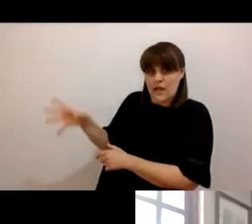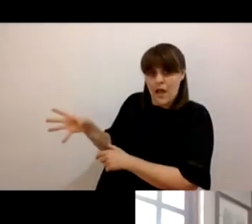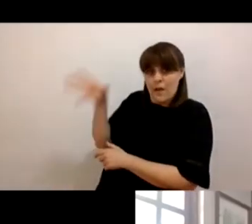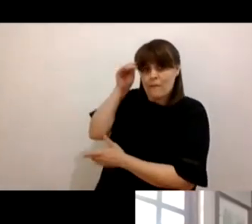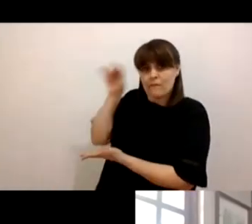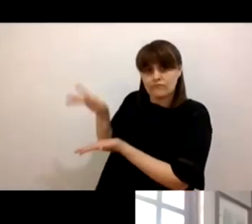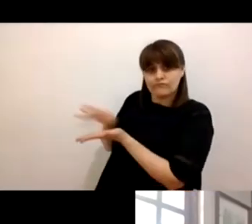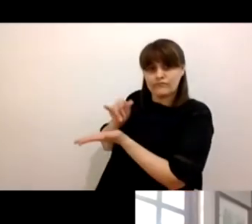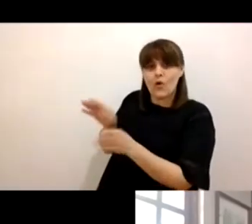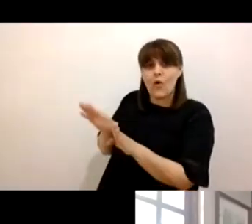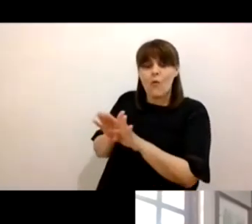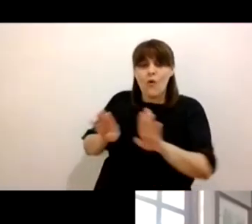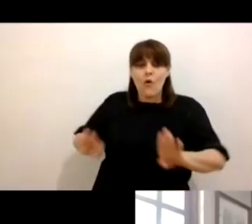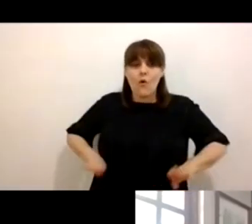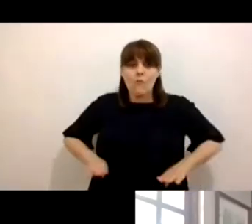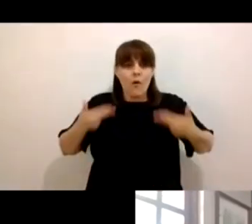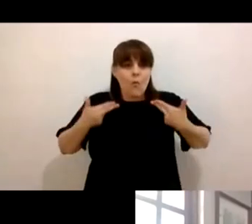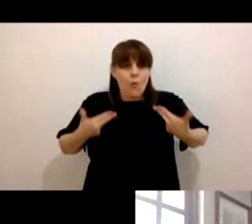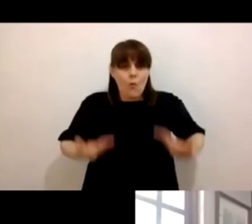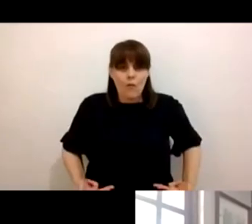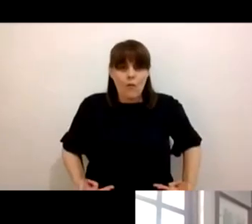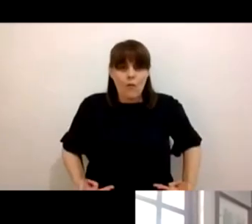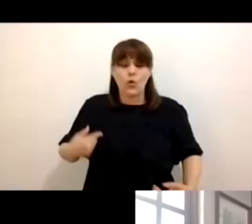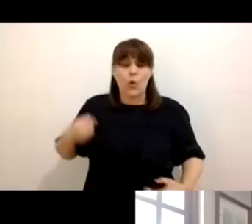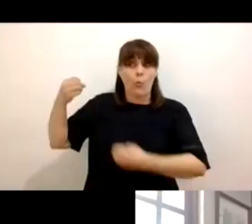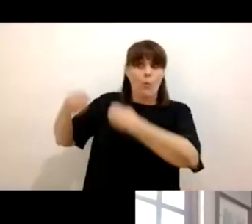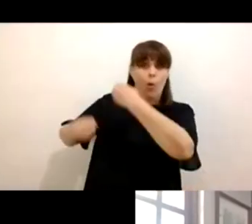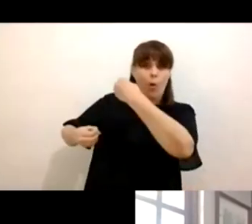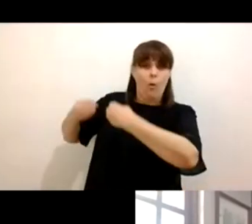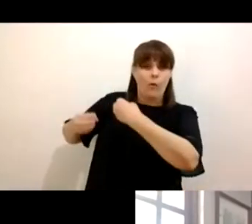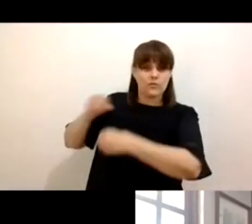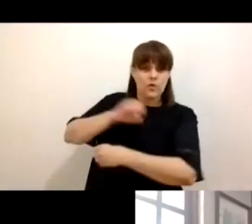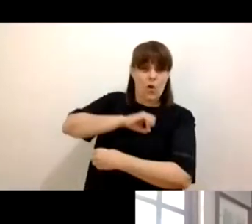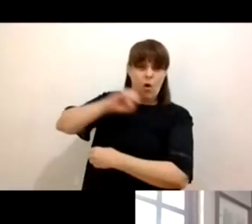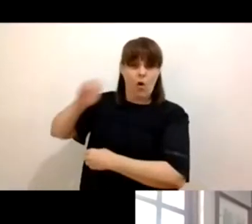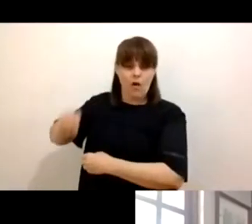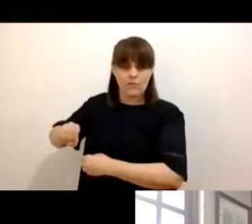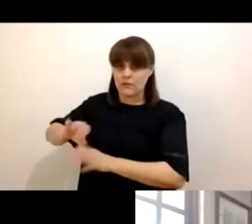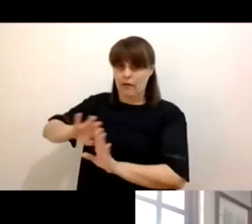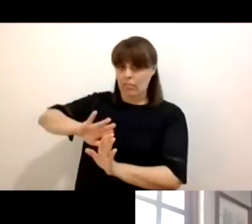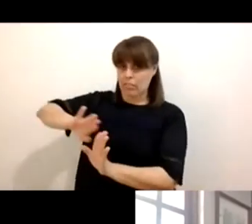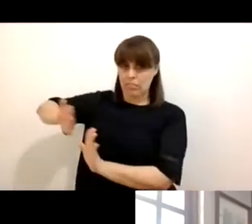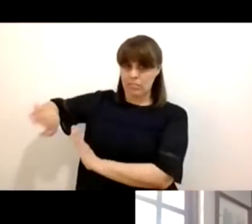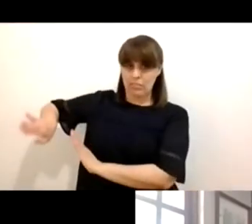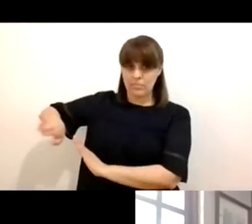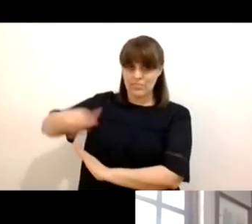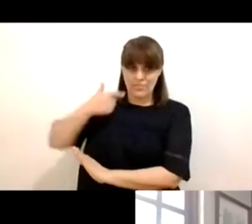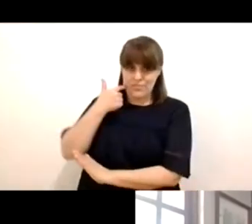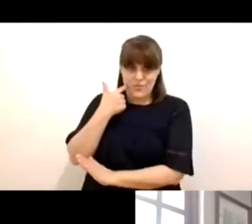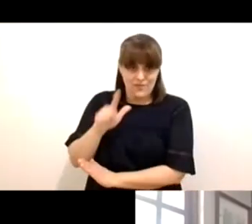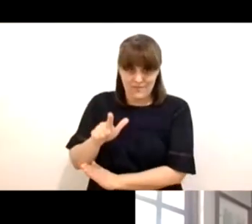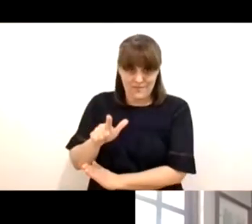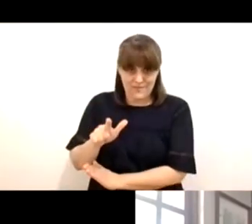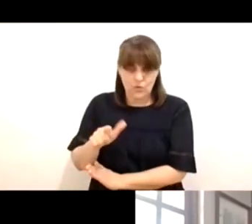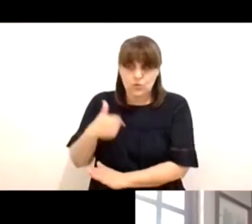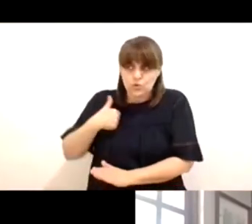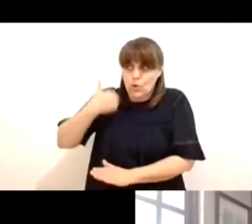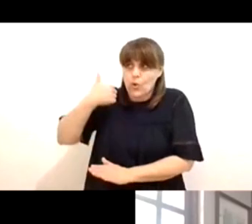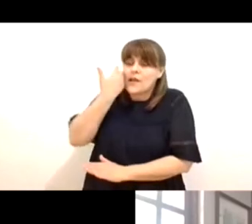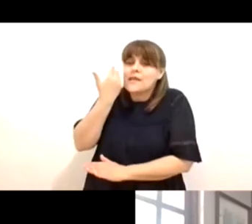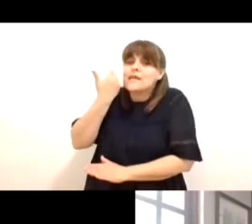claro que no queremos ver a nuestros padres con juicio o con odio o con nada queremos entender que lo hicieron con la mejor intención